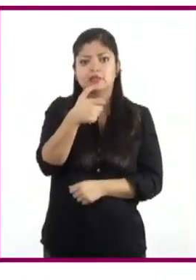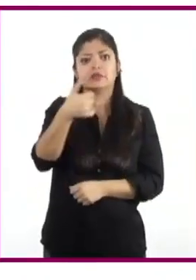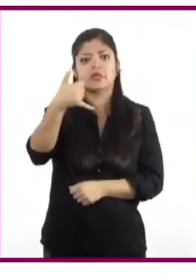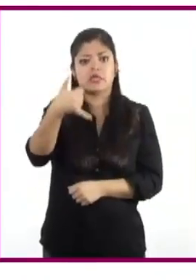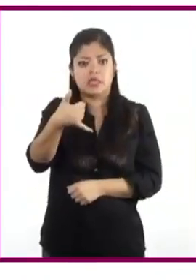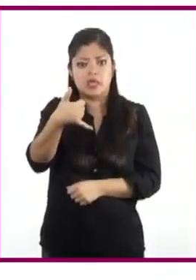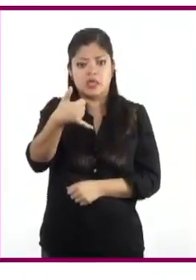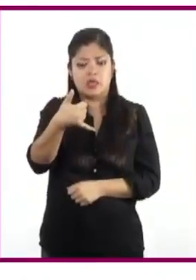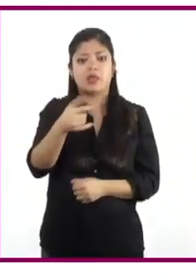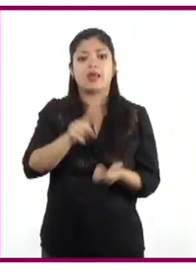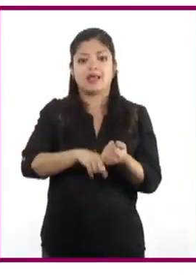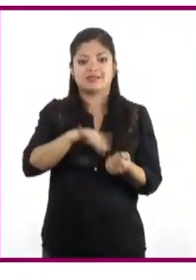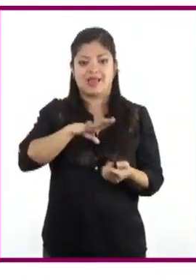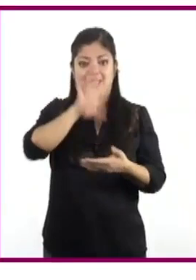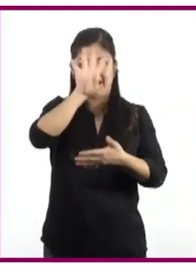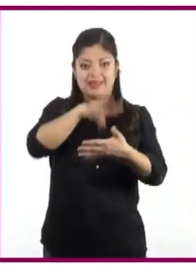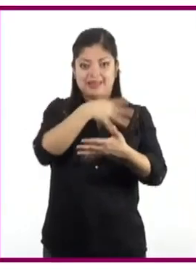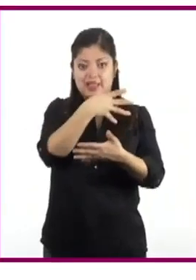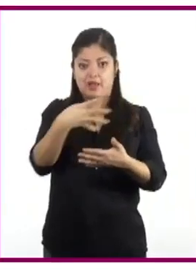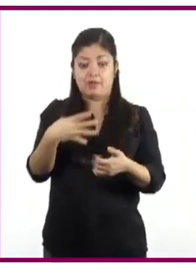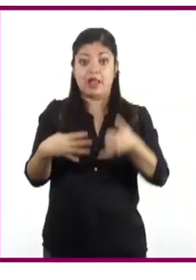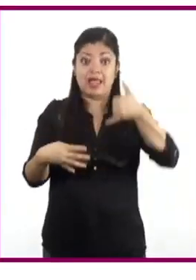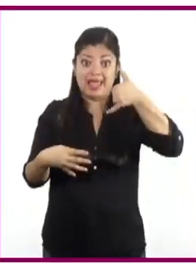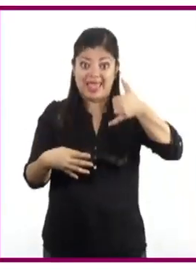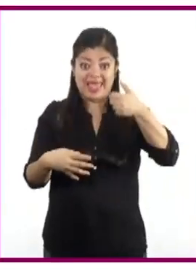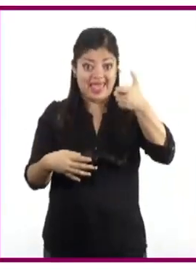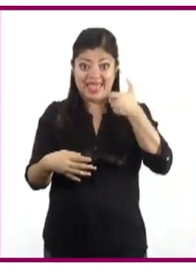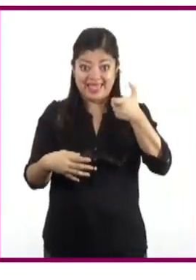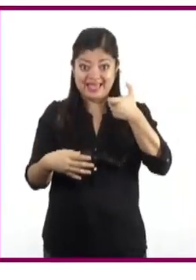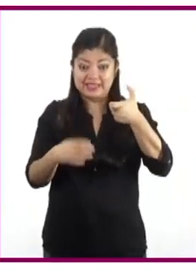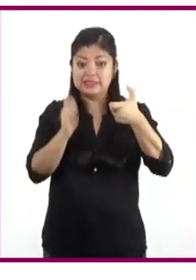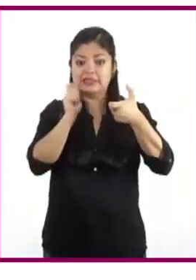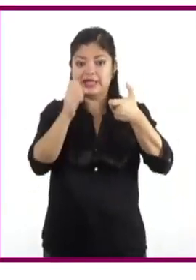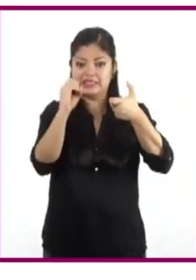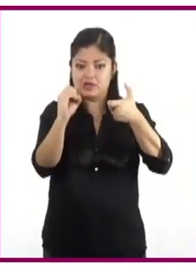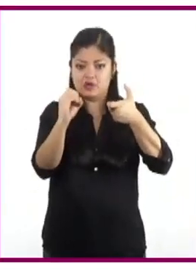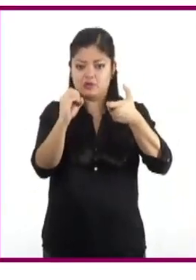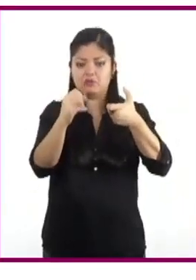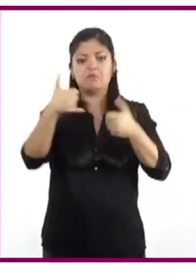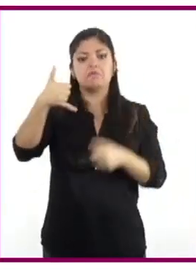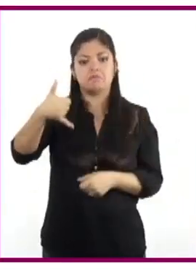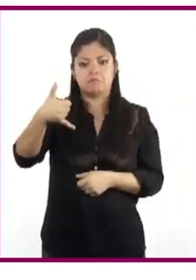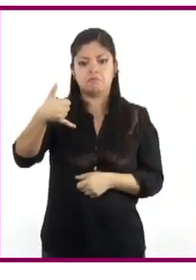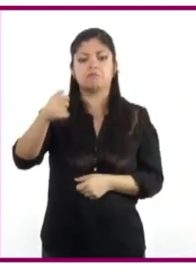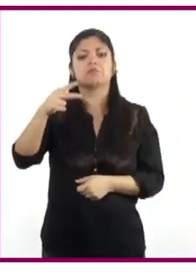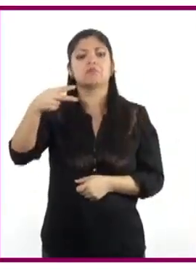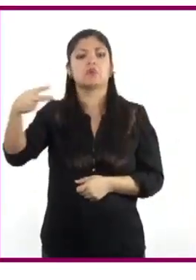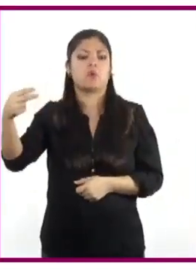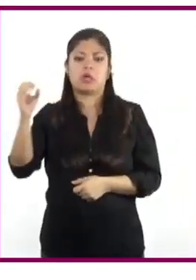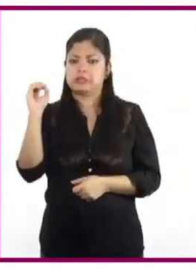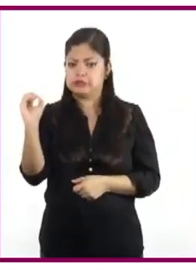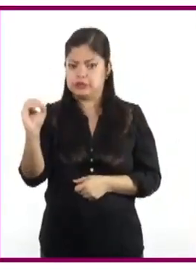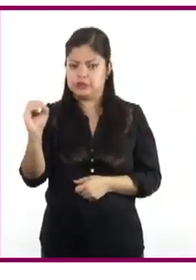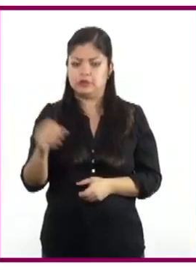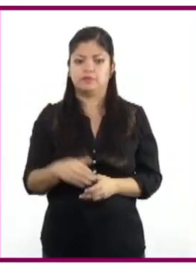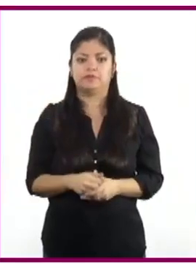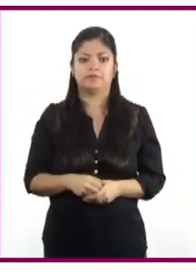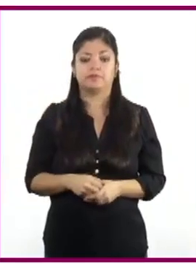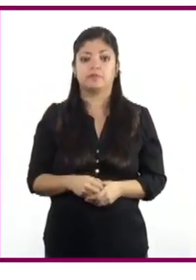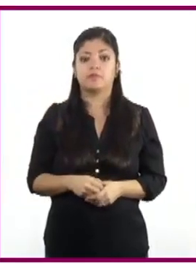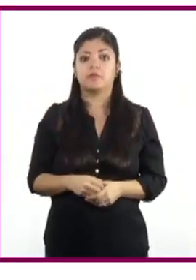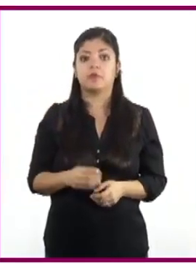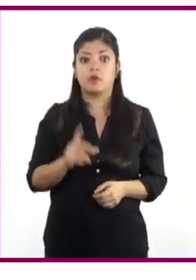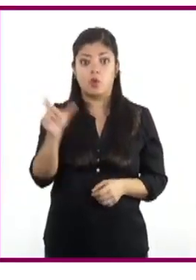En la tabla se observa que cuando X toma el valor de 0, Y también toma el valor de 0, y